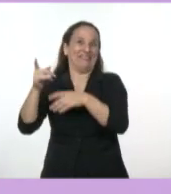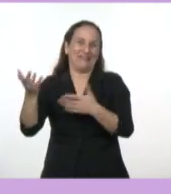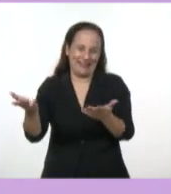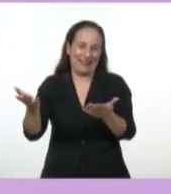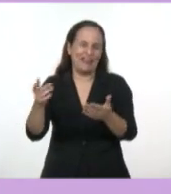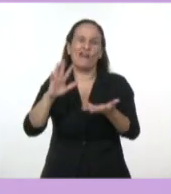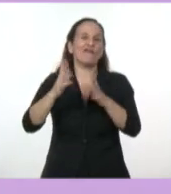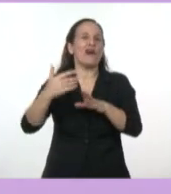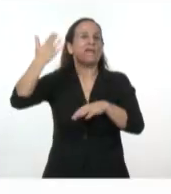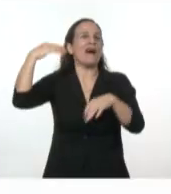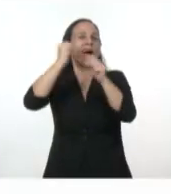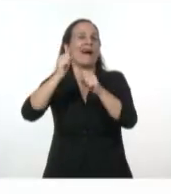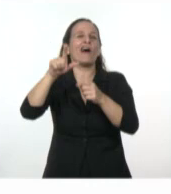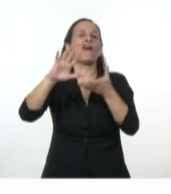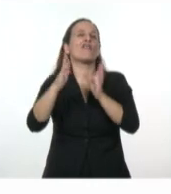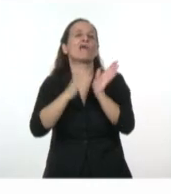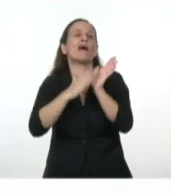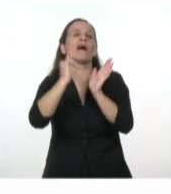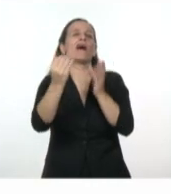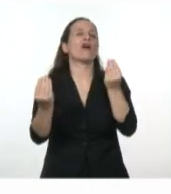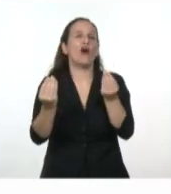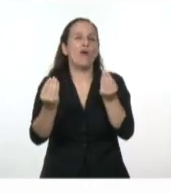de argumentar. A ver.